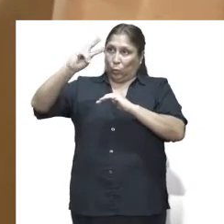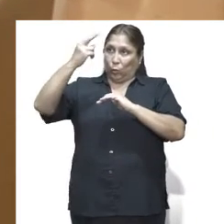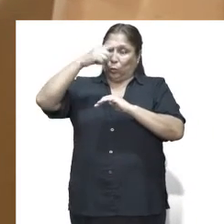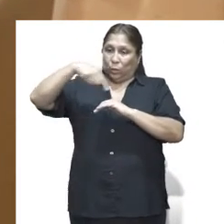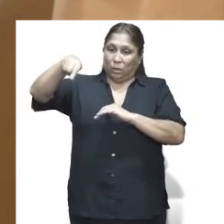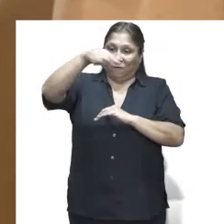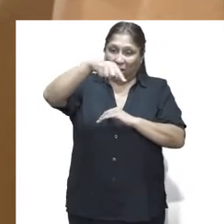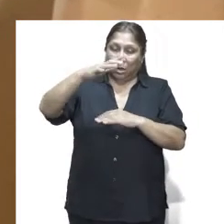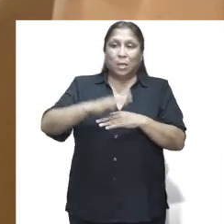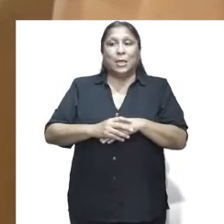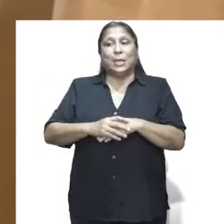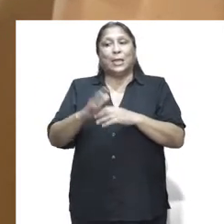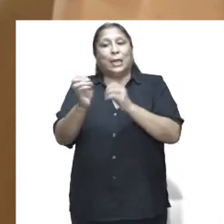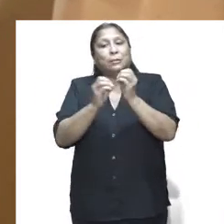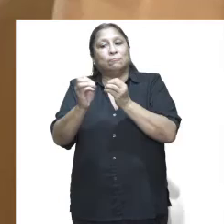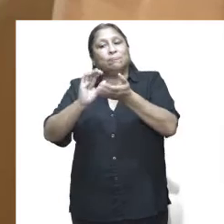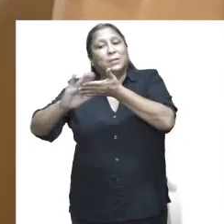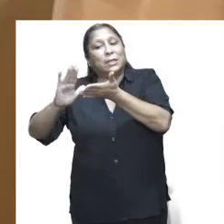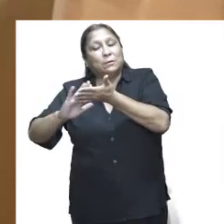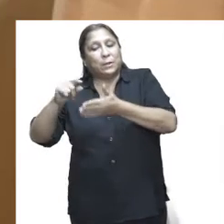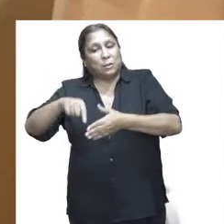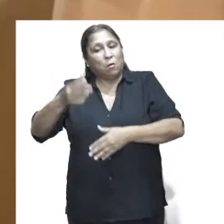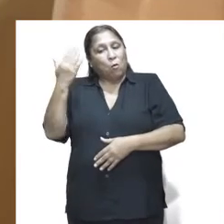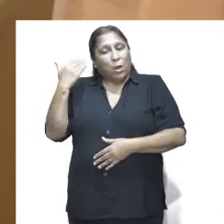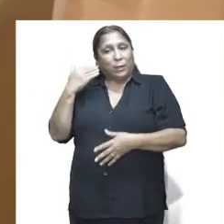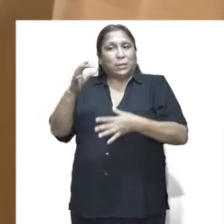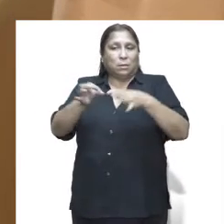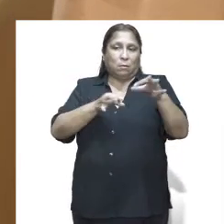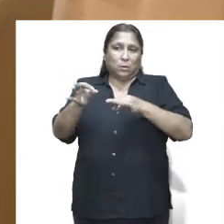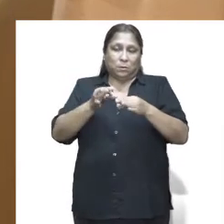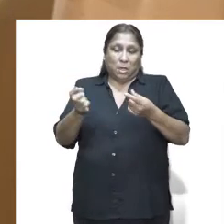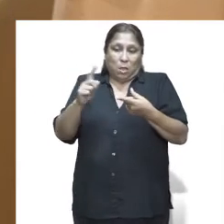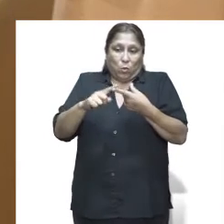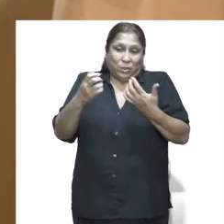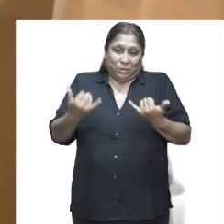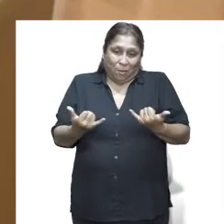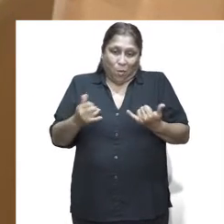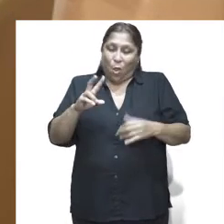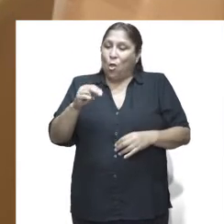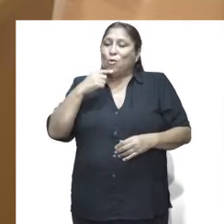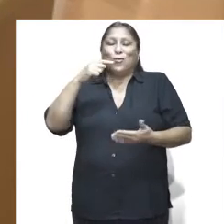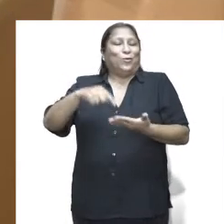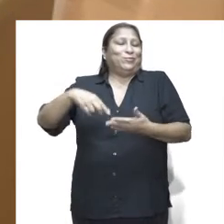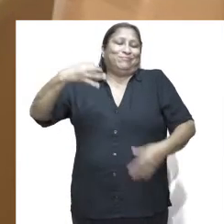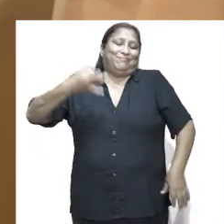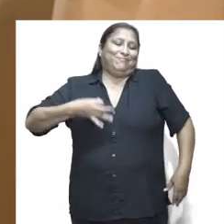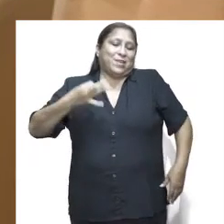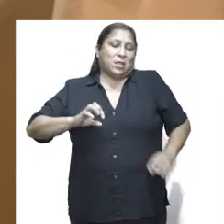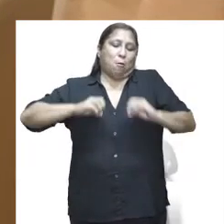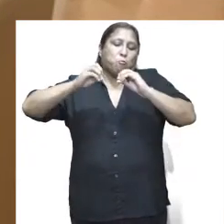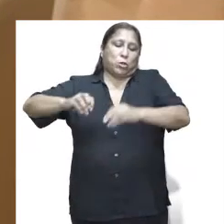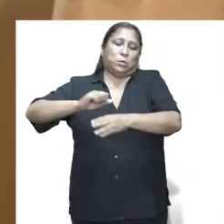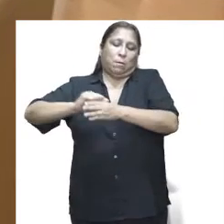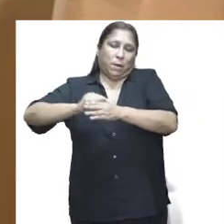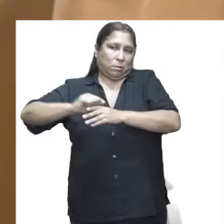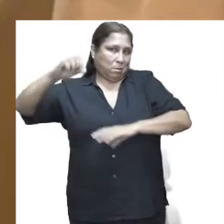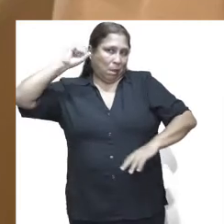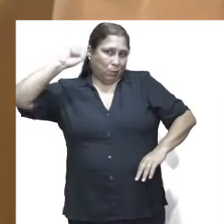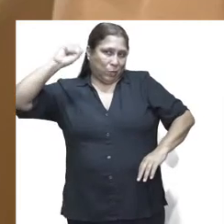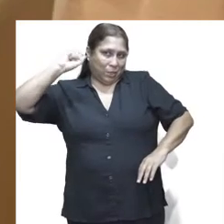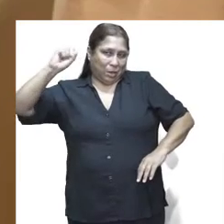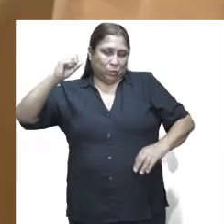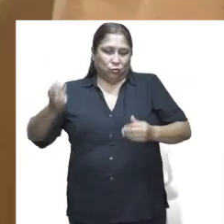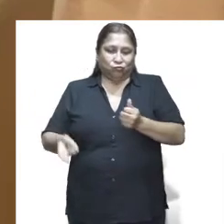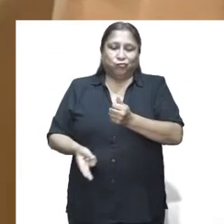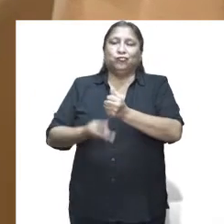la solución de la dispensa, como ya lo habíamos notado hace un momento, no es en realidad el ejercicio del derecho, la garantía del